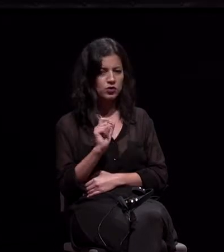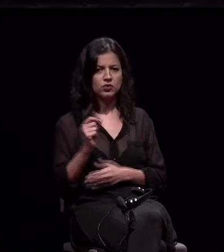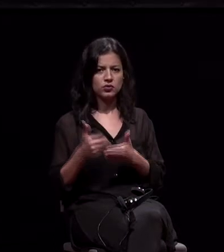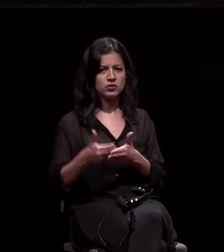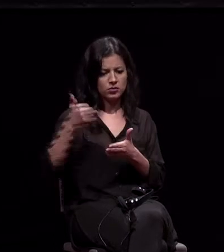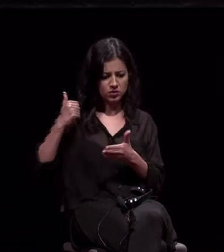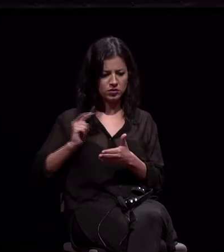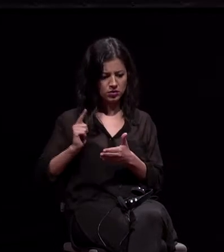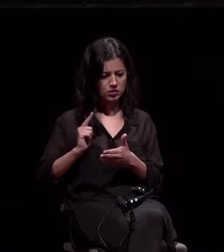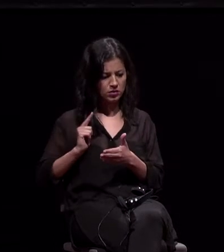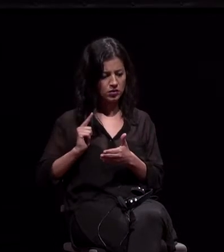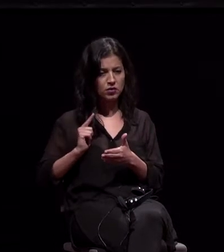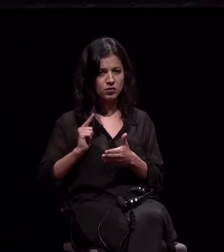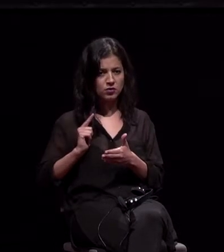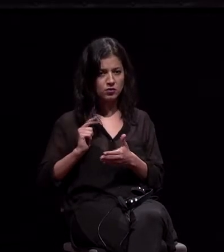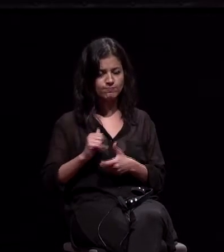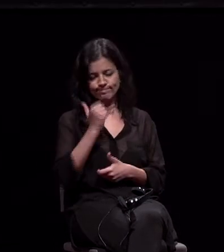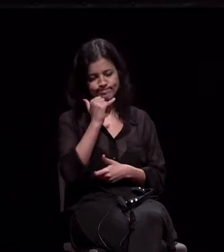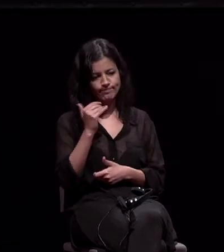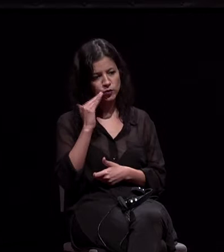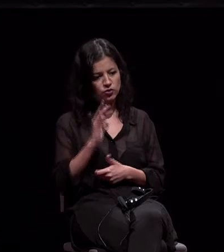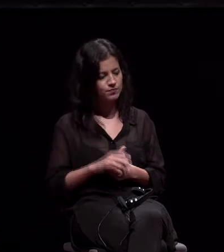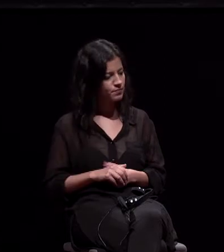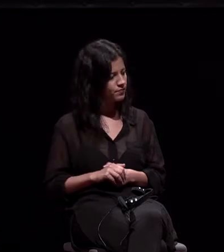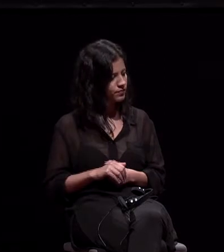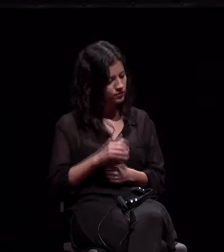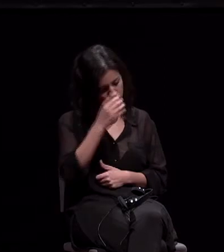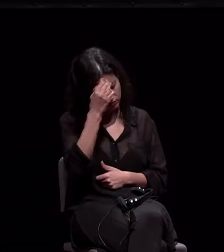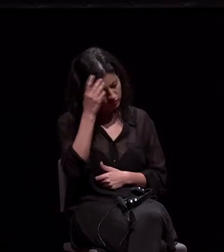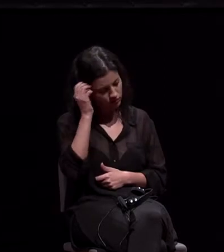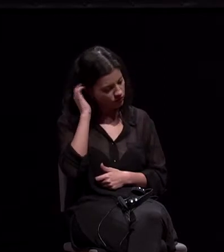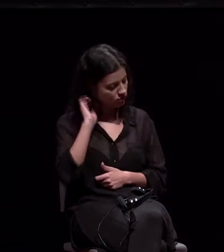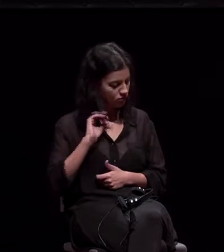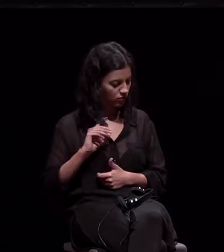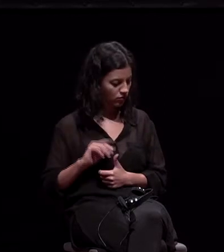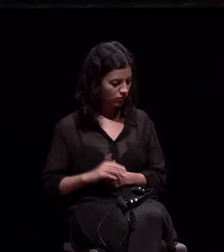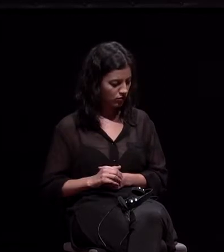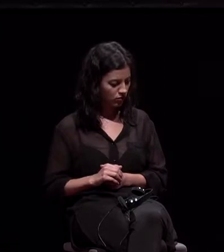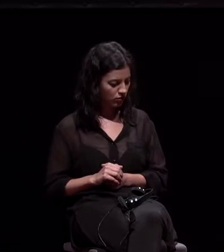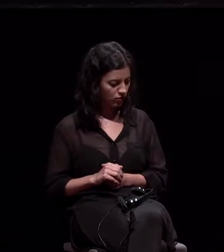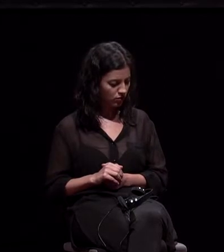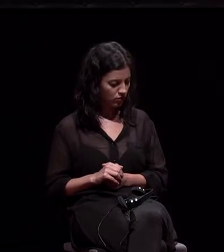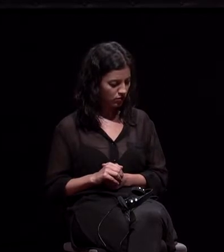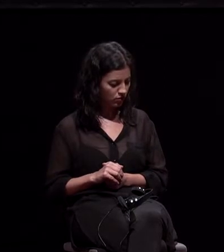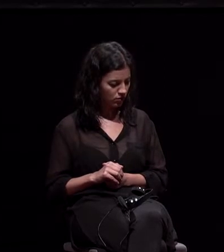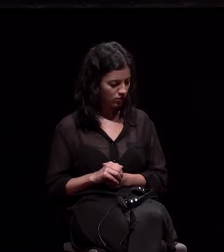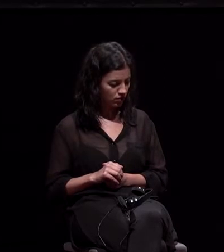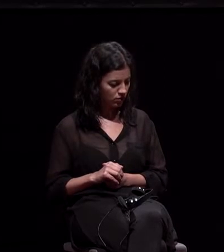mejor es justo aquello contra lo que estás luchando ahora. Y por ahí me he encontrado, Alice. Tengo el